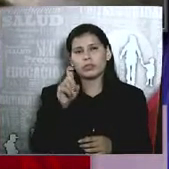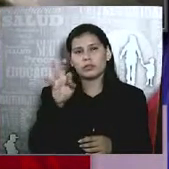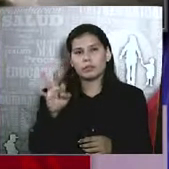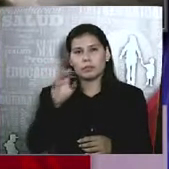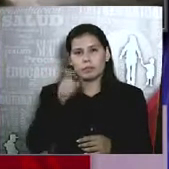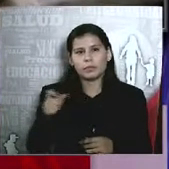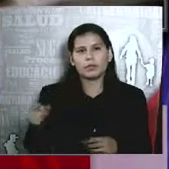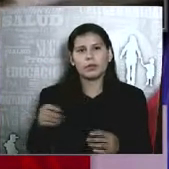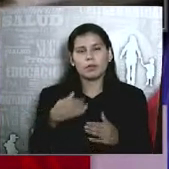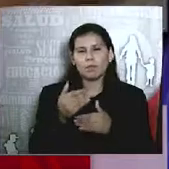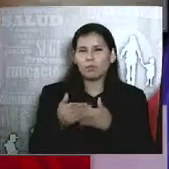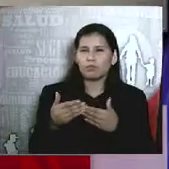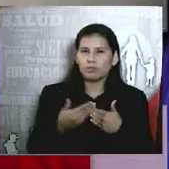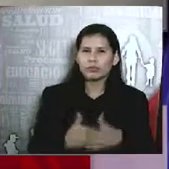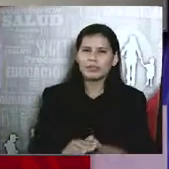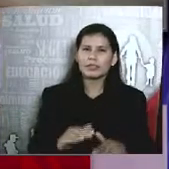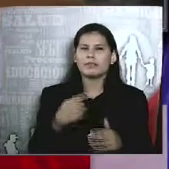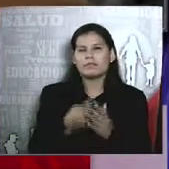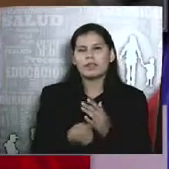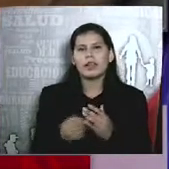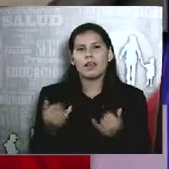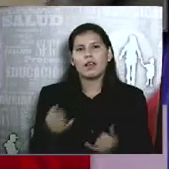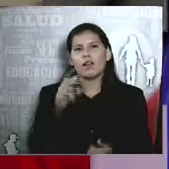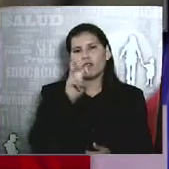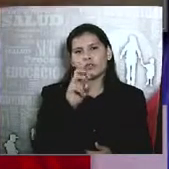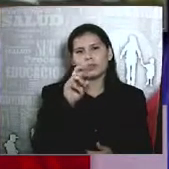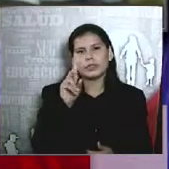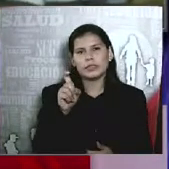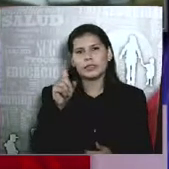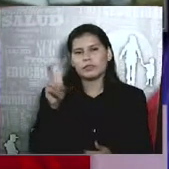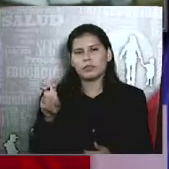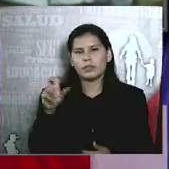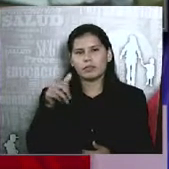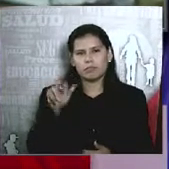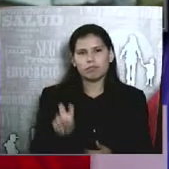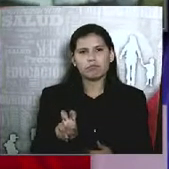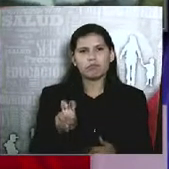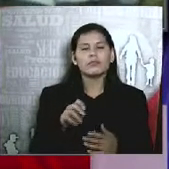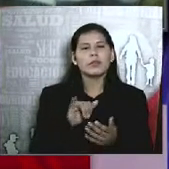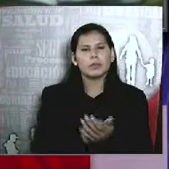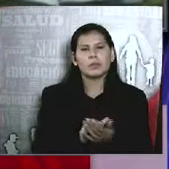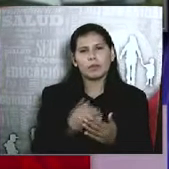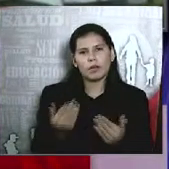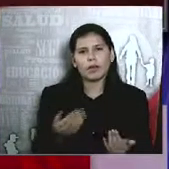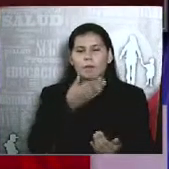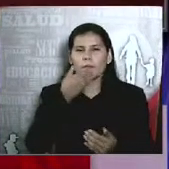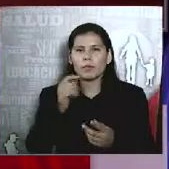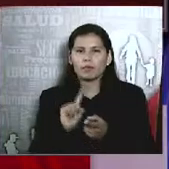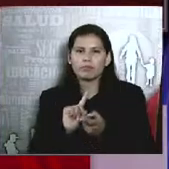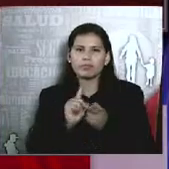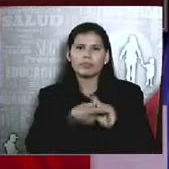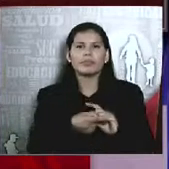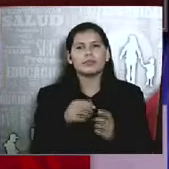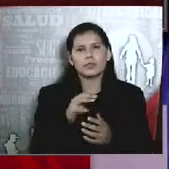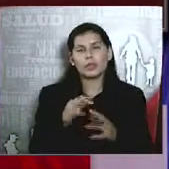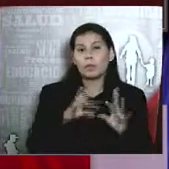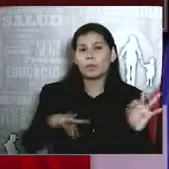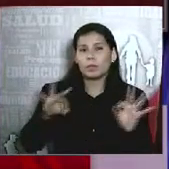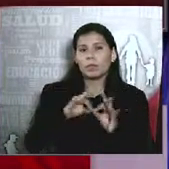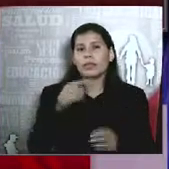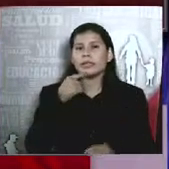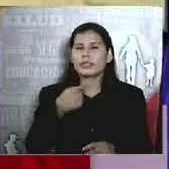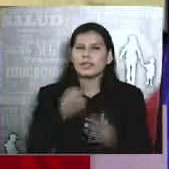21.463 estaban en el proceso y 8.916 lo culminaron satisfactoriamente. Es importante decir que la